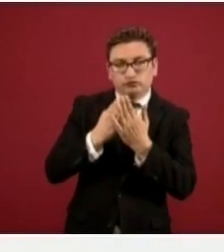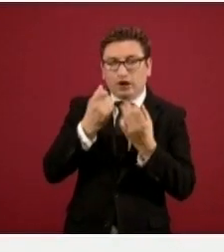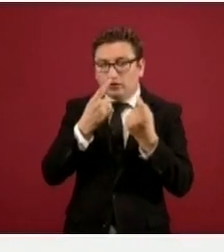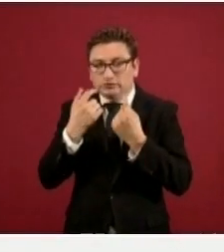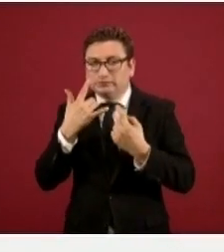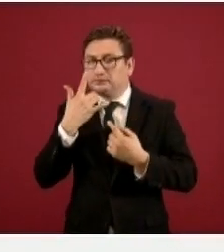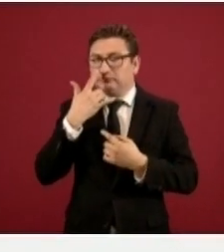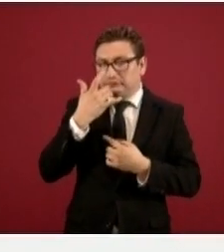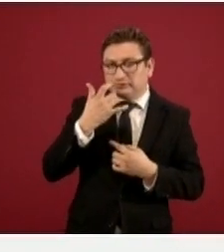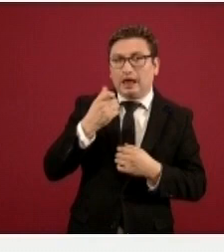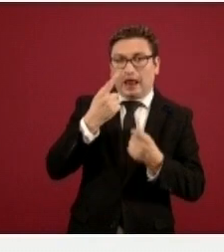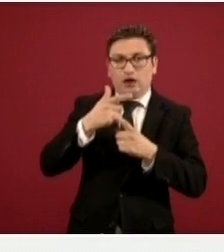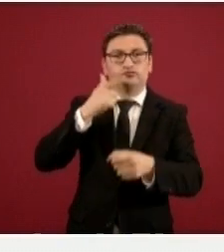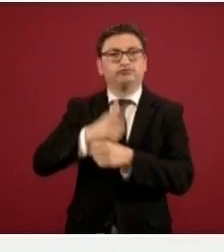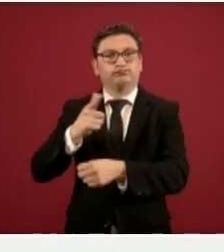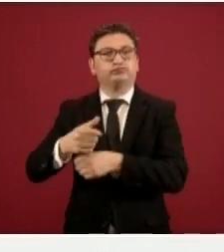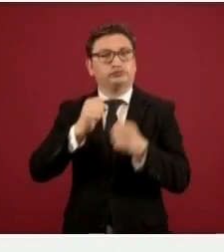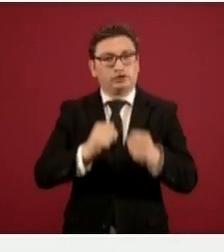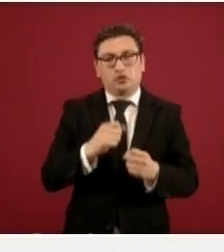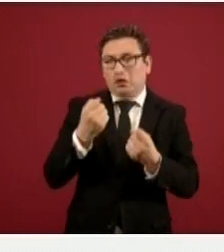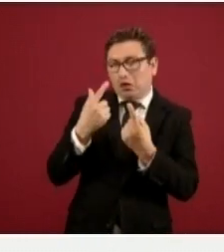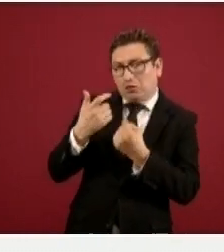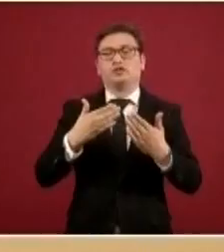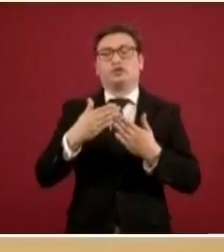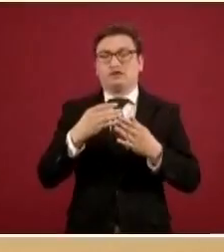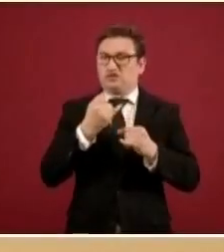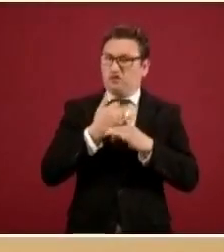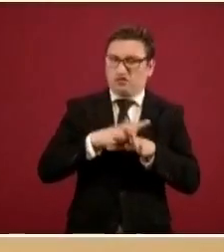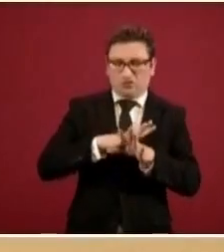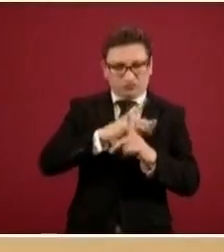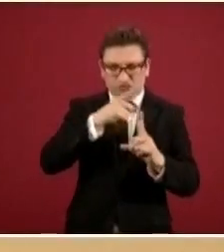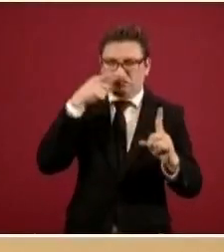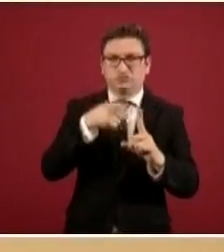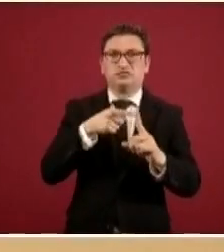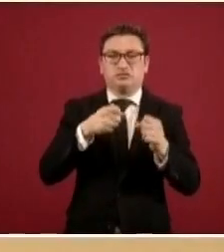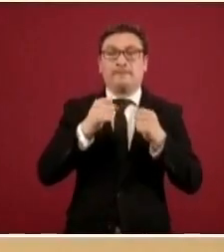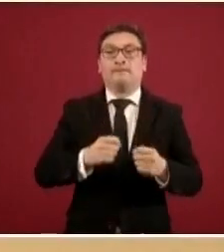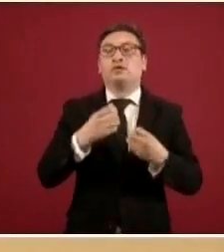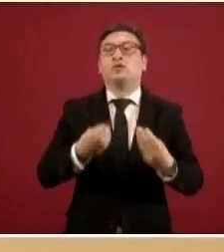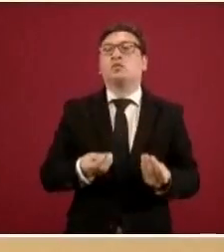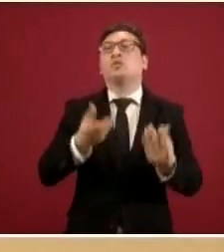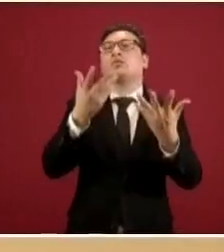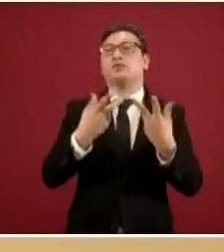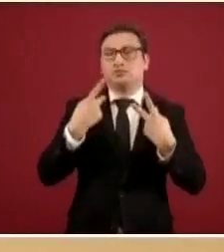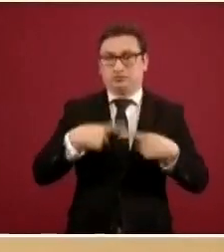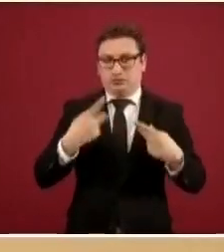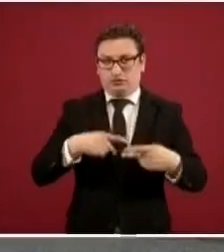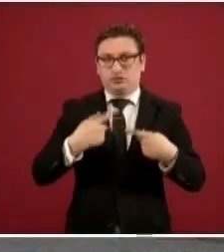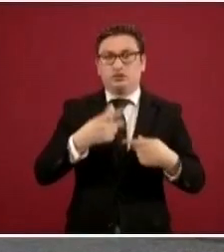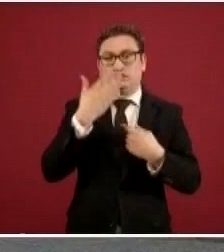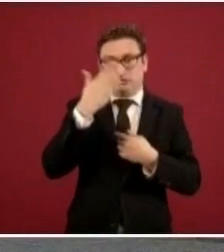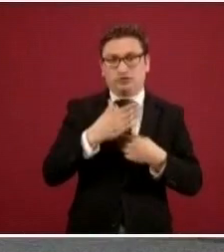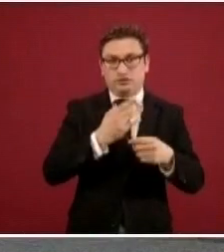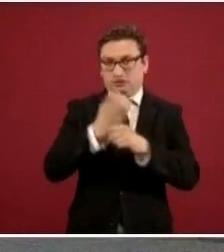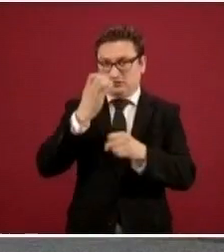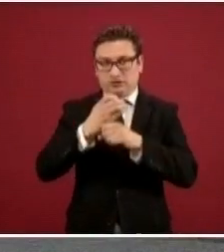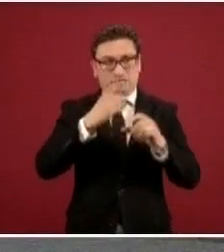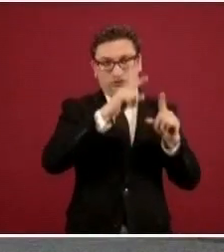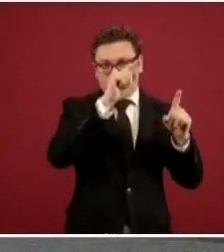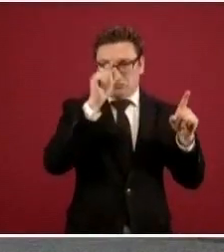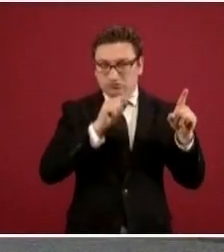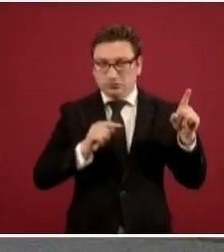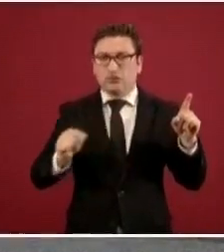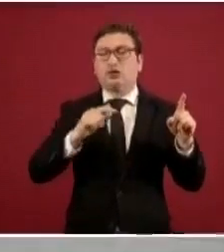para dar un promedio nacional de 6.35 por ciento de letalidad en la rueda de prensa diaria para dar a conocer el panorama